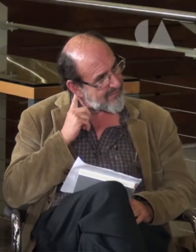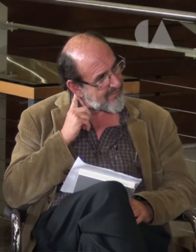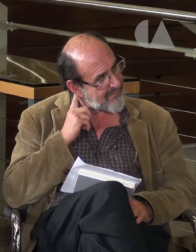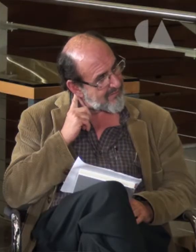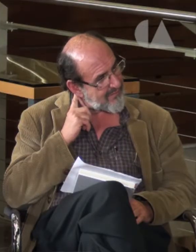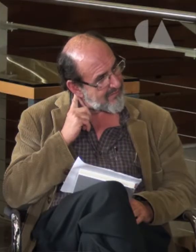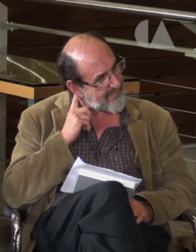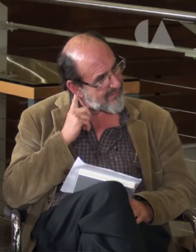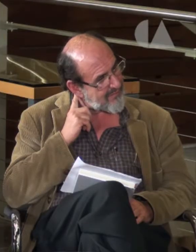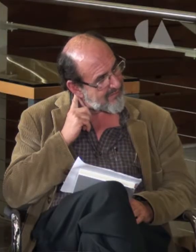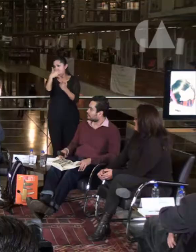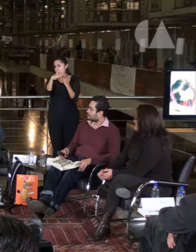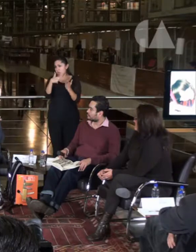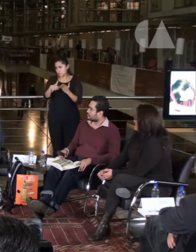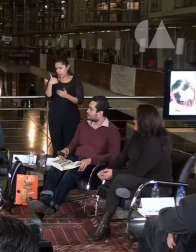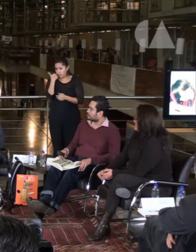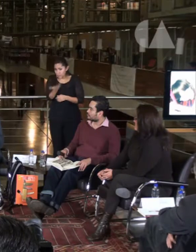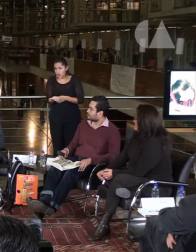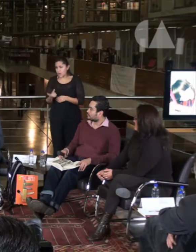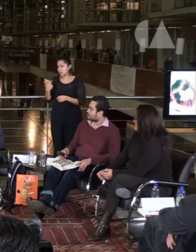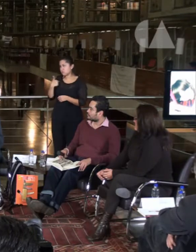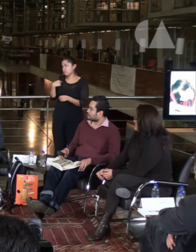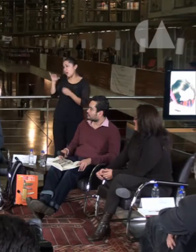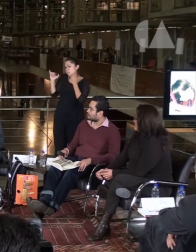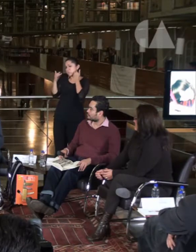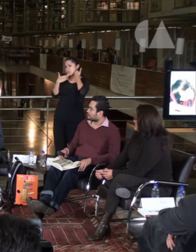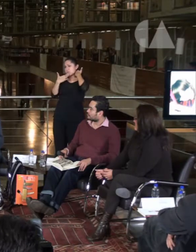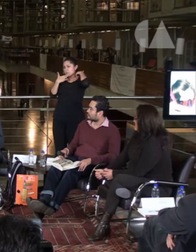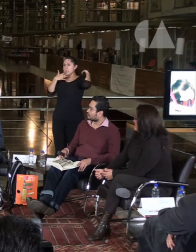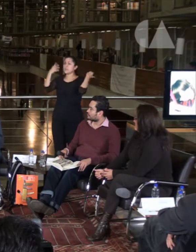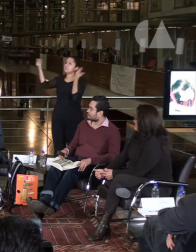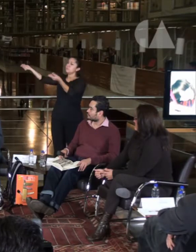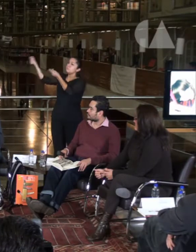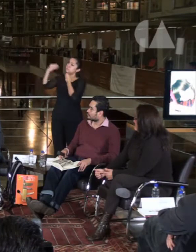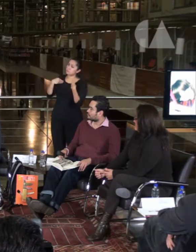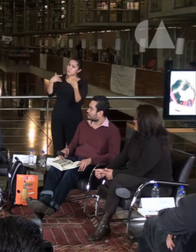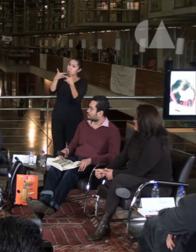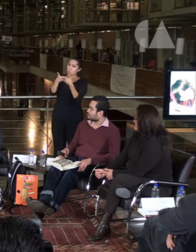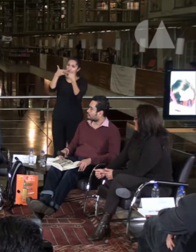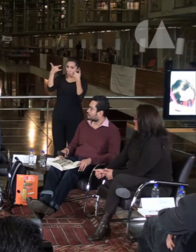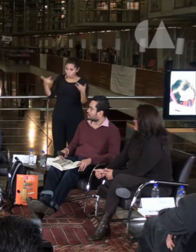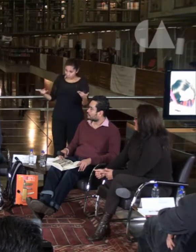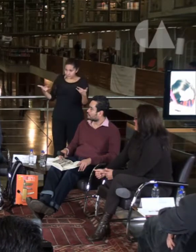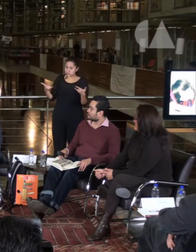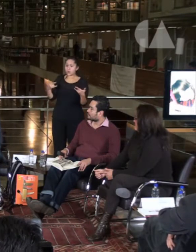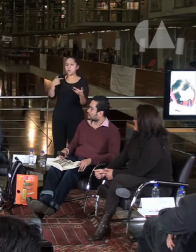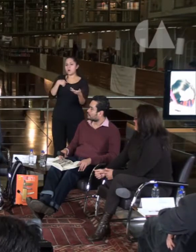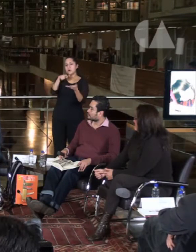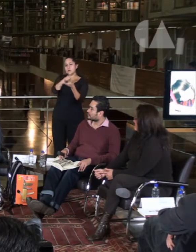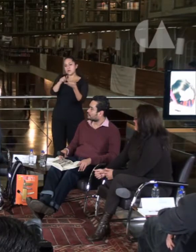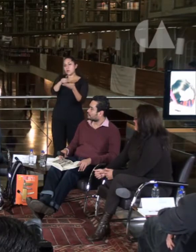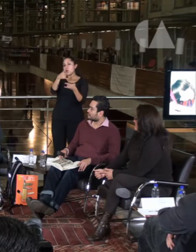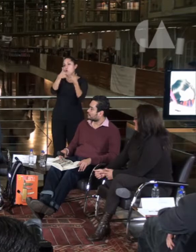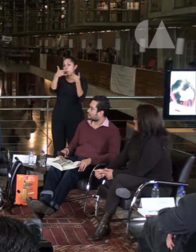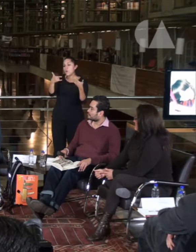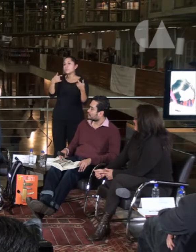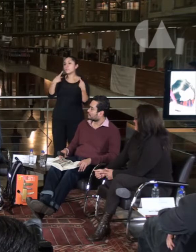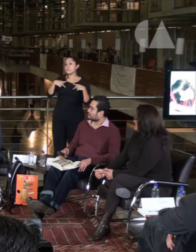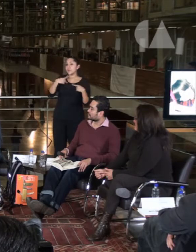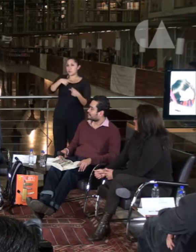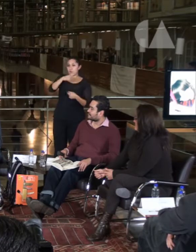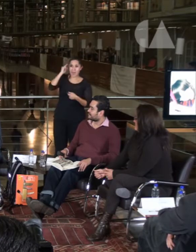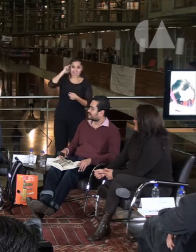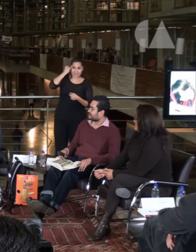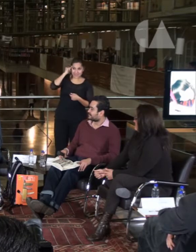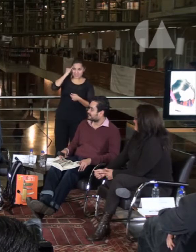y me dice bueno te mando los cuentos y el primer cuento que me manda es un indio citó que tiene que ir a curarle las plumas a un